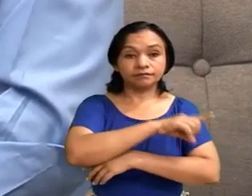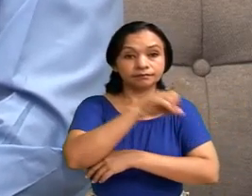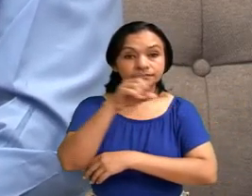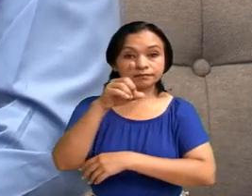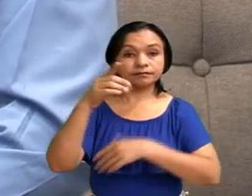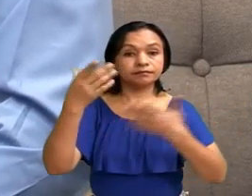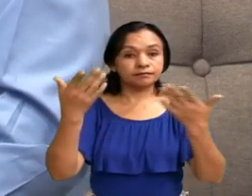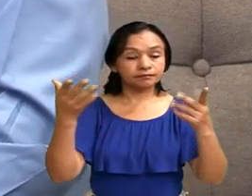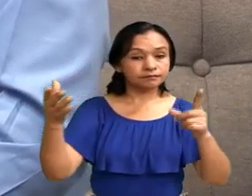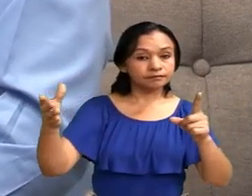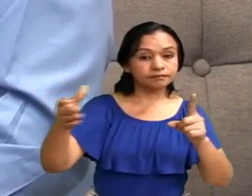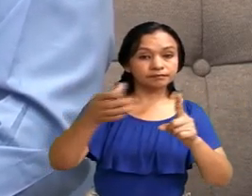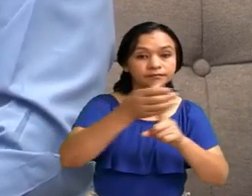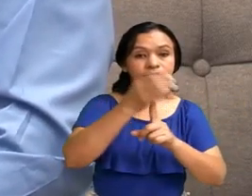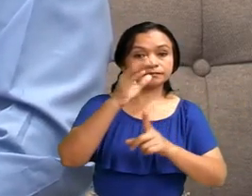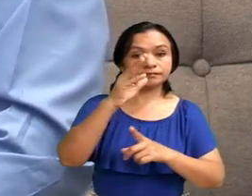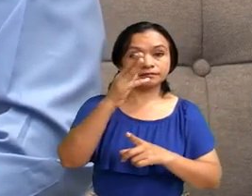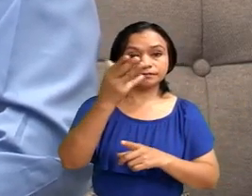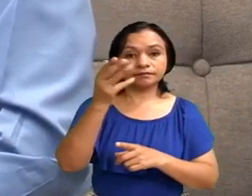hemos alcanzado el